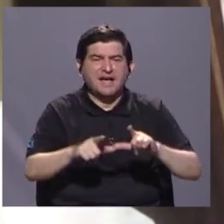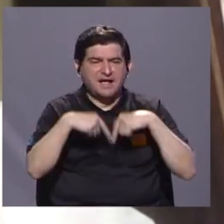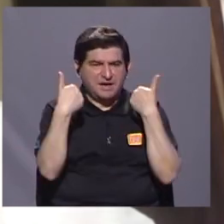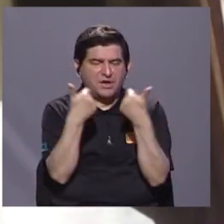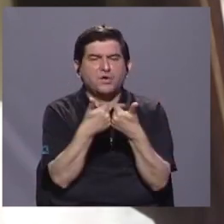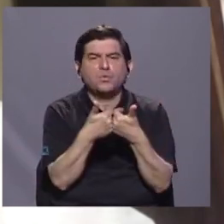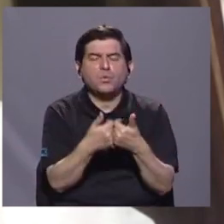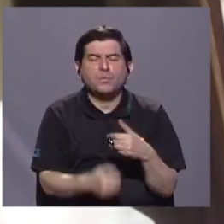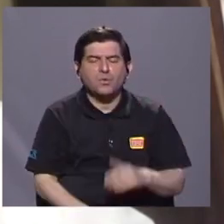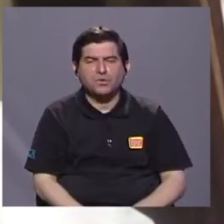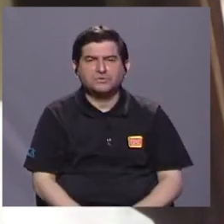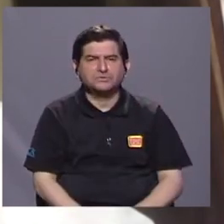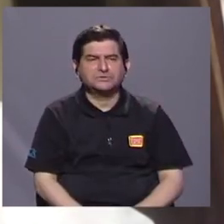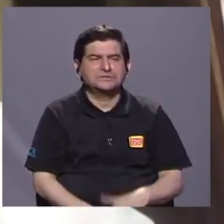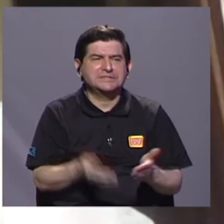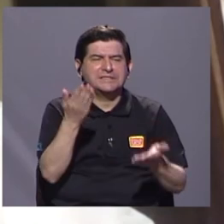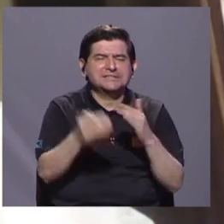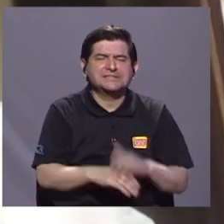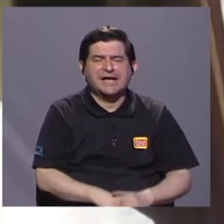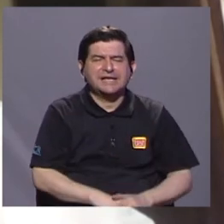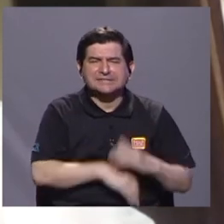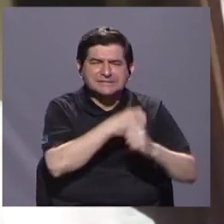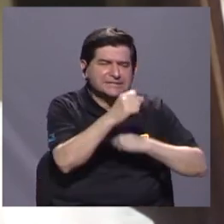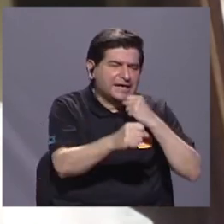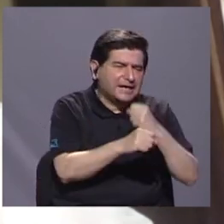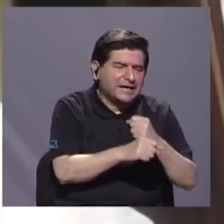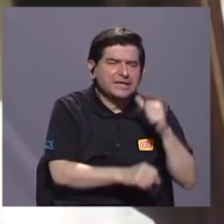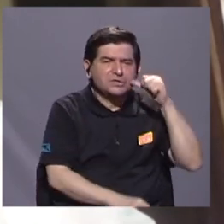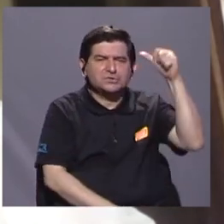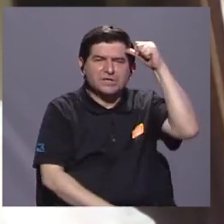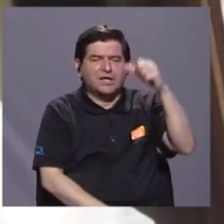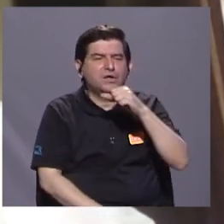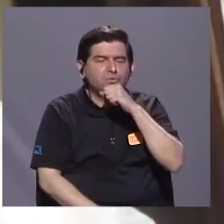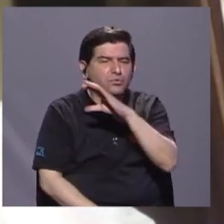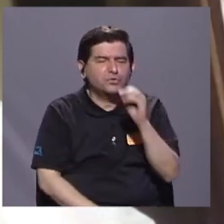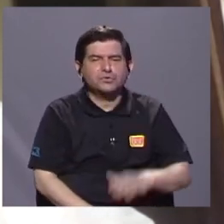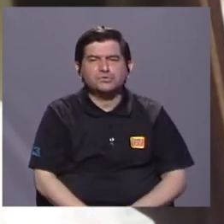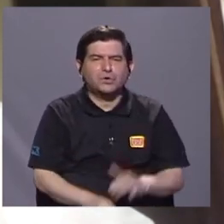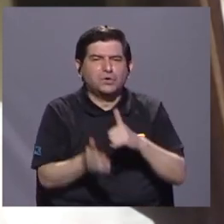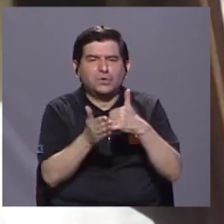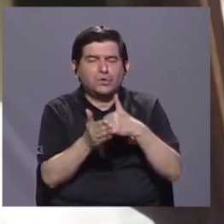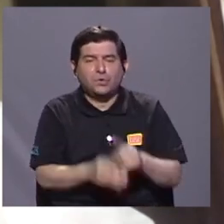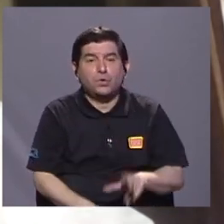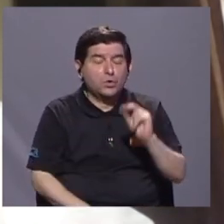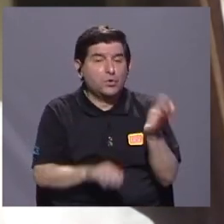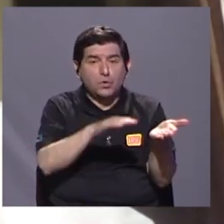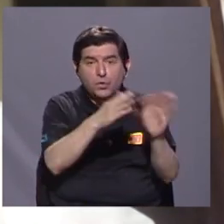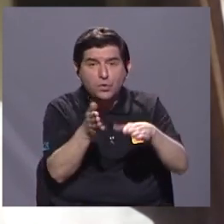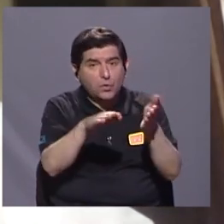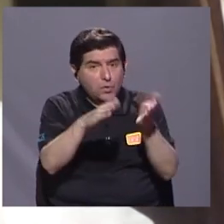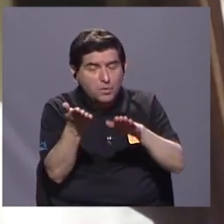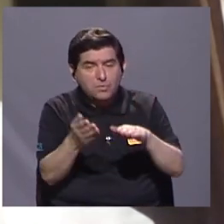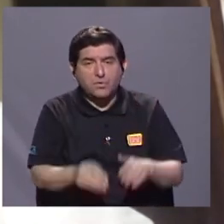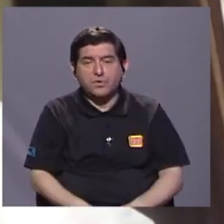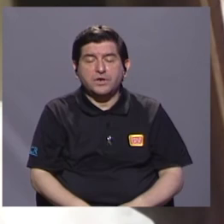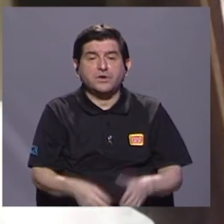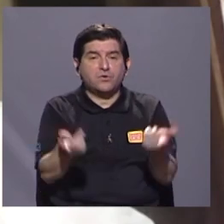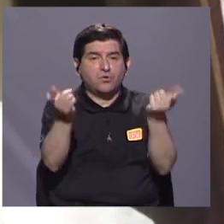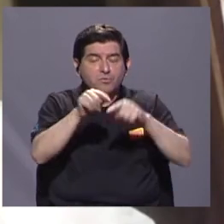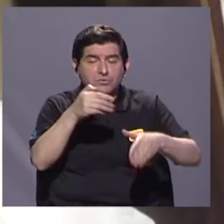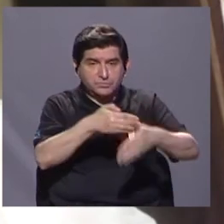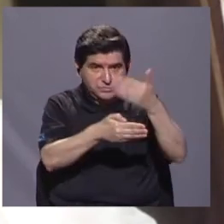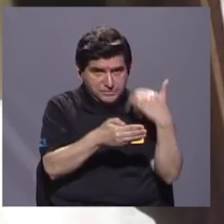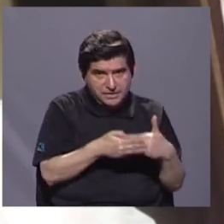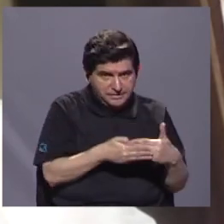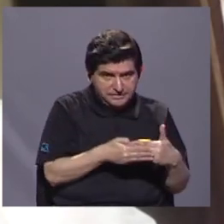grupos de edad, vulnerables y adultos mayores, empezaran a fallecer con la intensidad que habían estado falleciendo en su